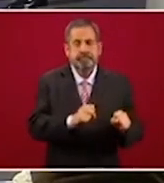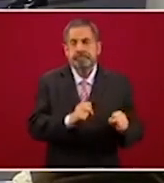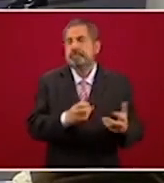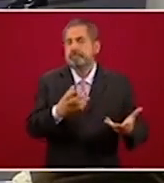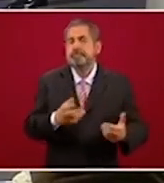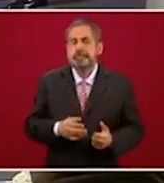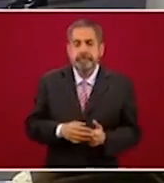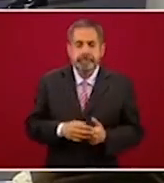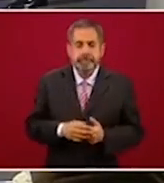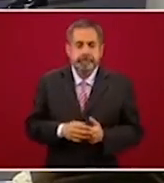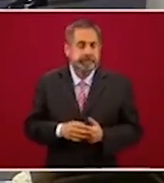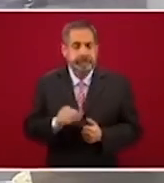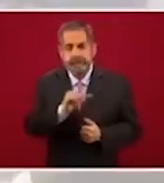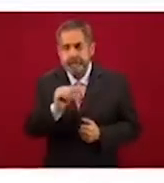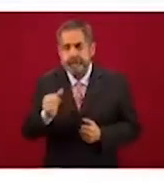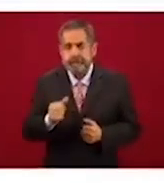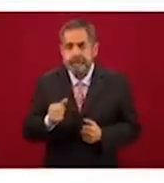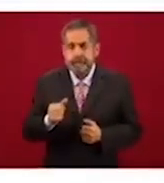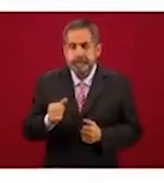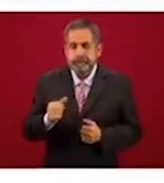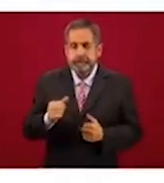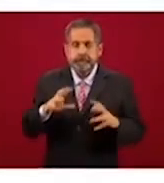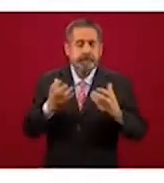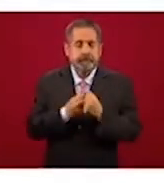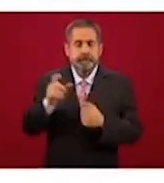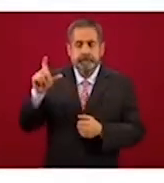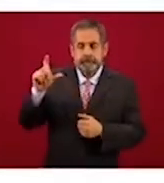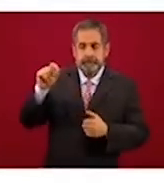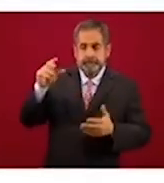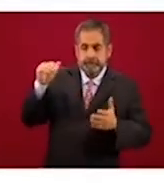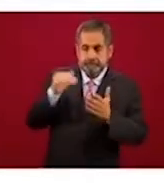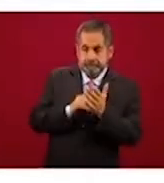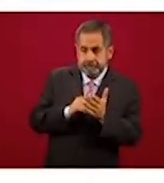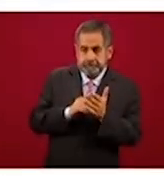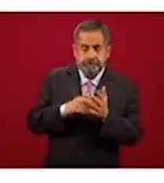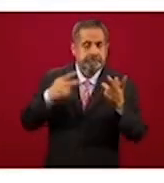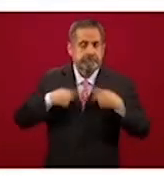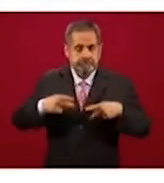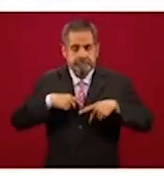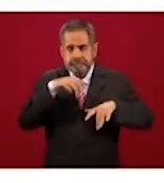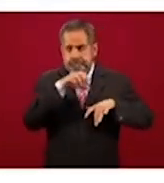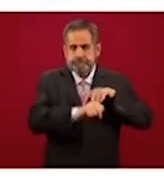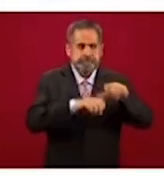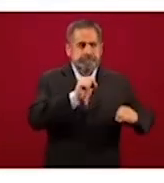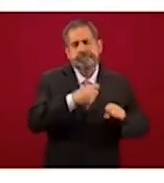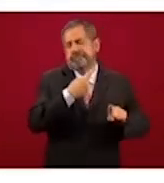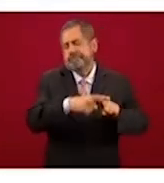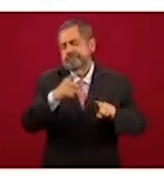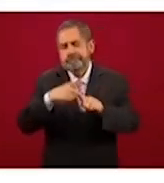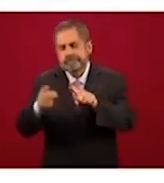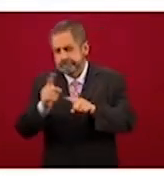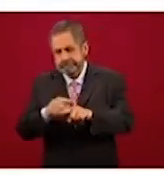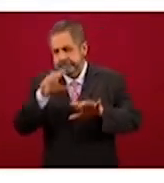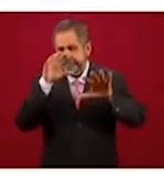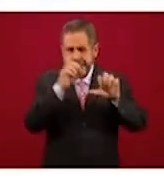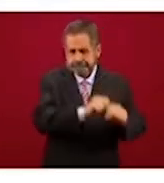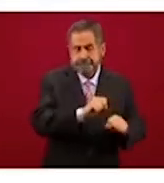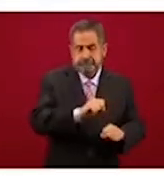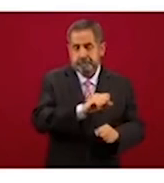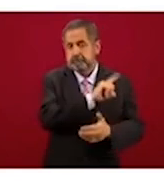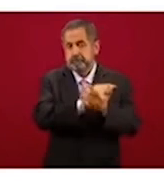detener a casi 20.000 personas por diferentes delitos del fuero federal